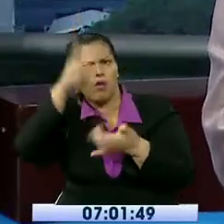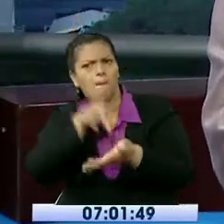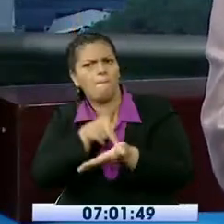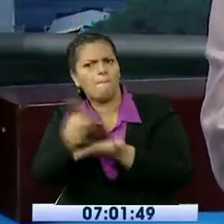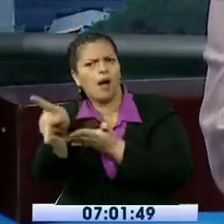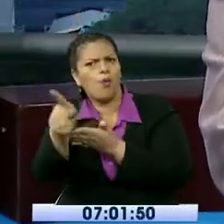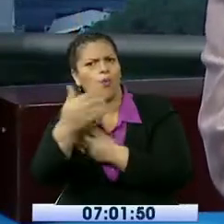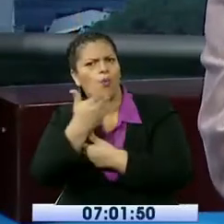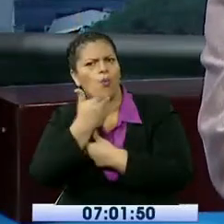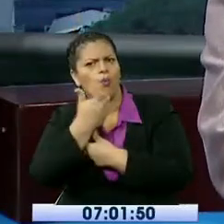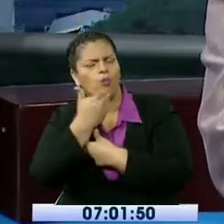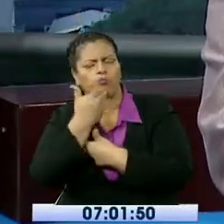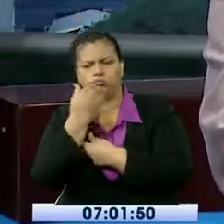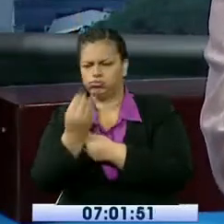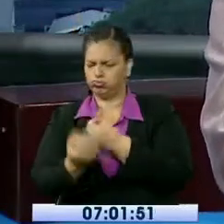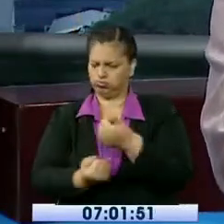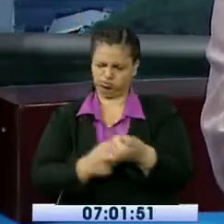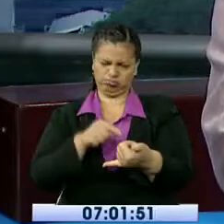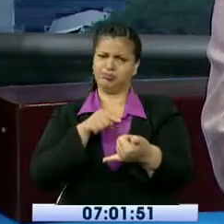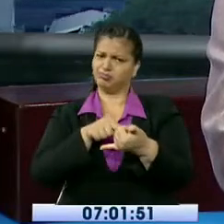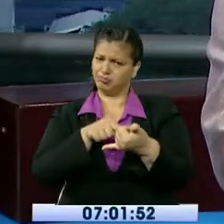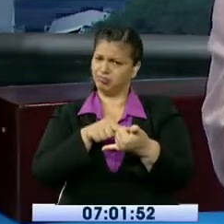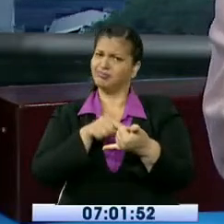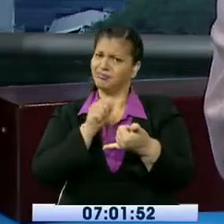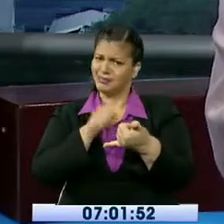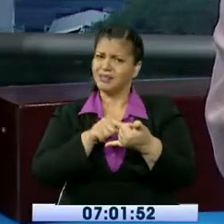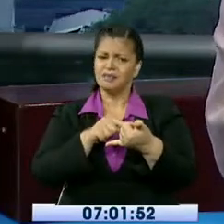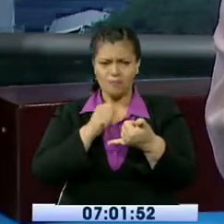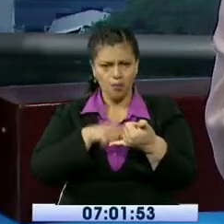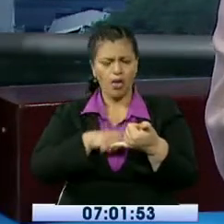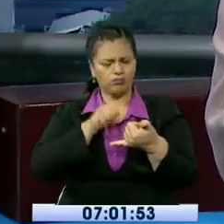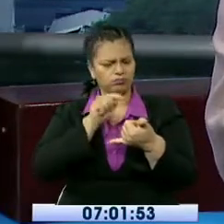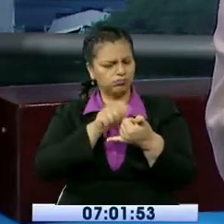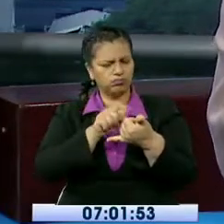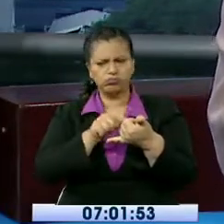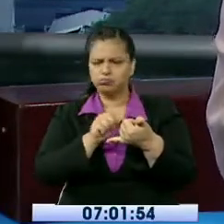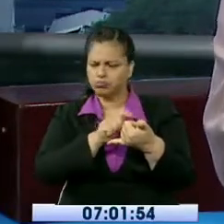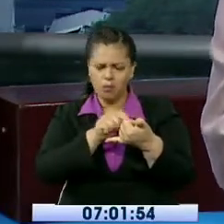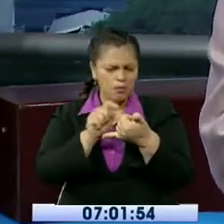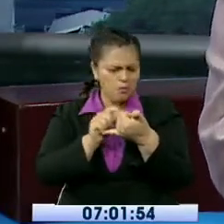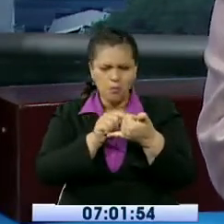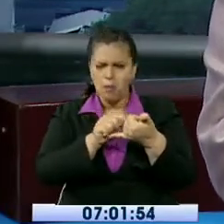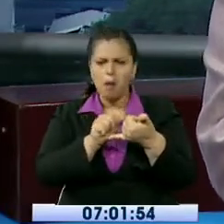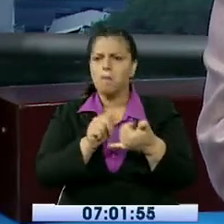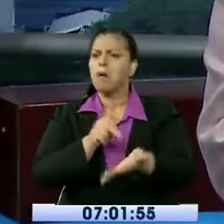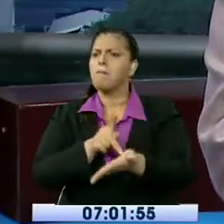siguiente reportaje conozca de qué se trata y cómo inscribirse a este sistema.